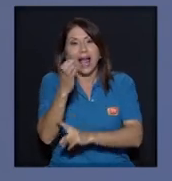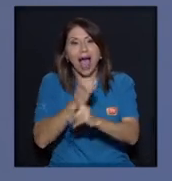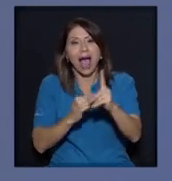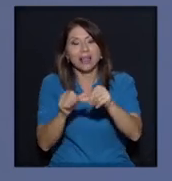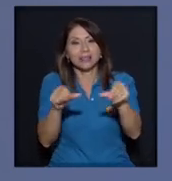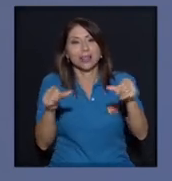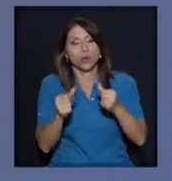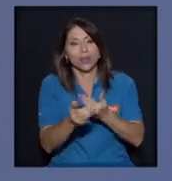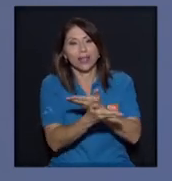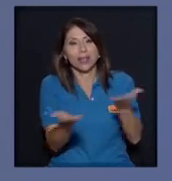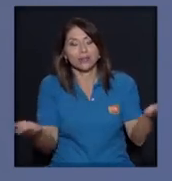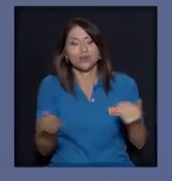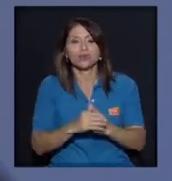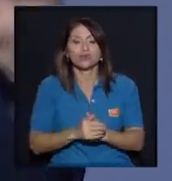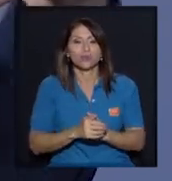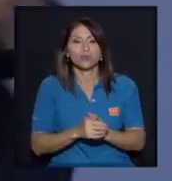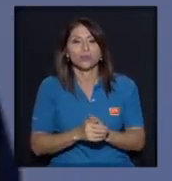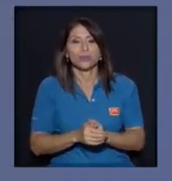Continuaremos, don Henry,